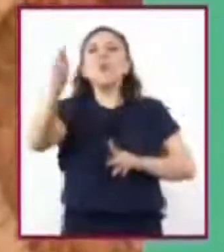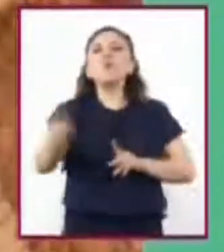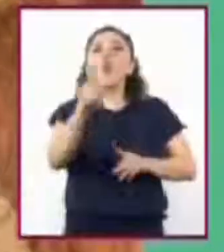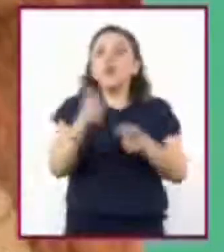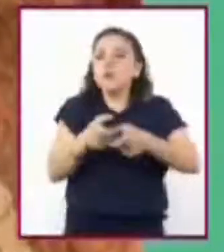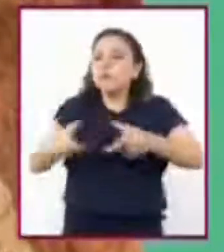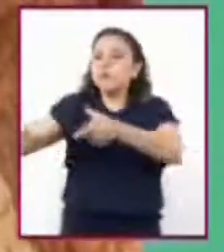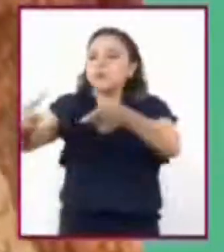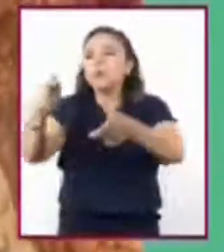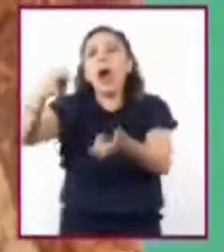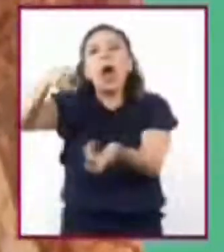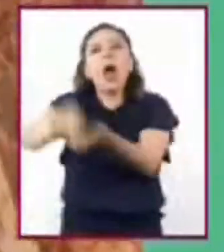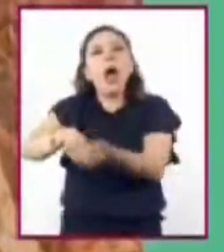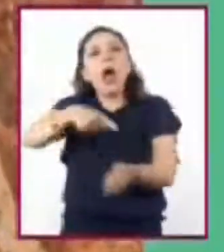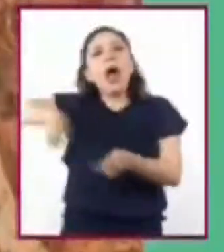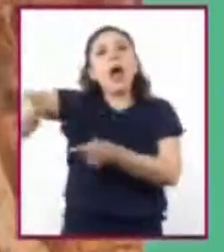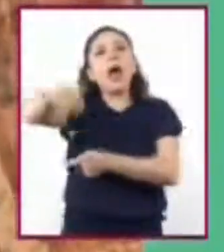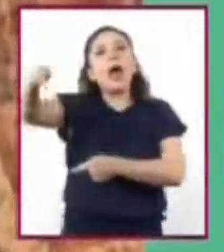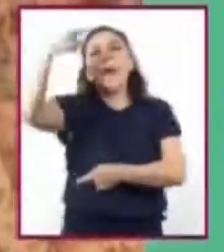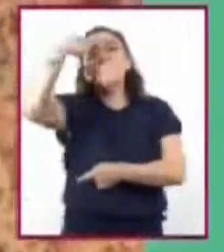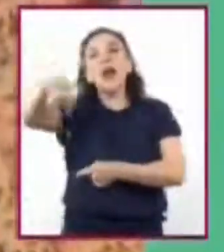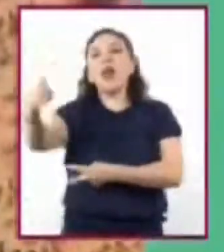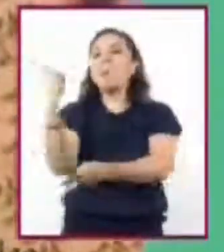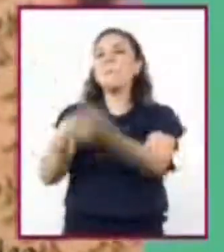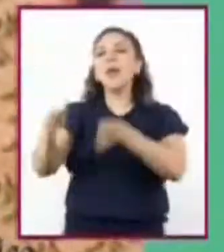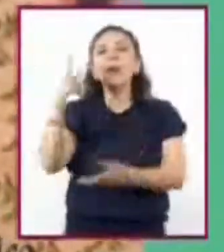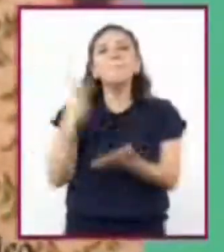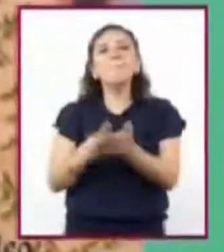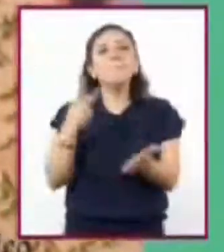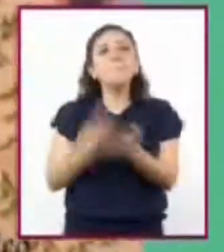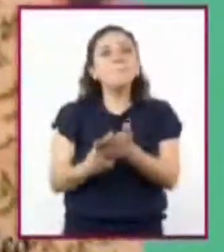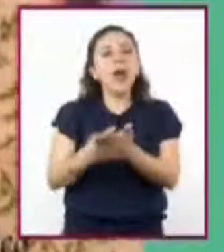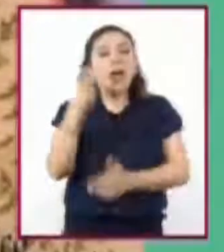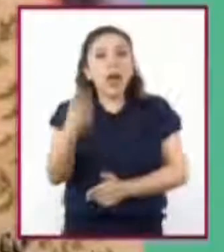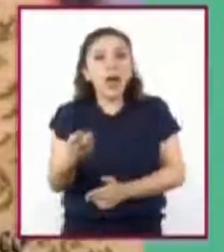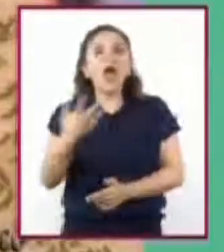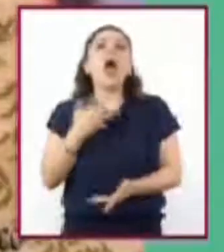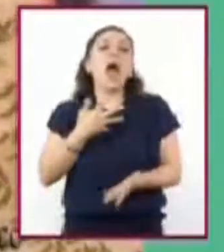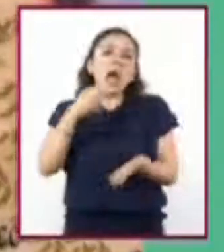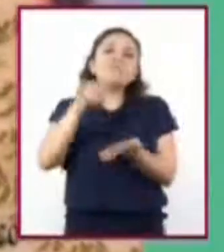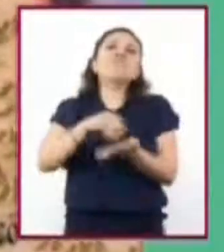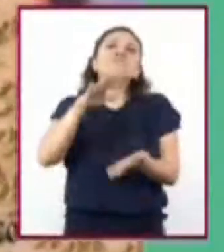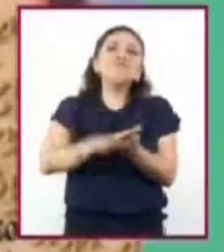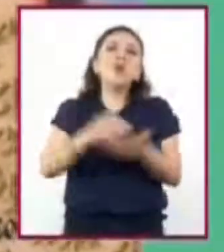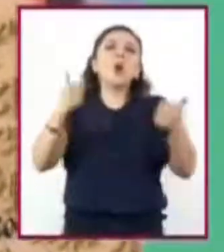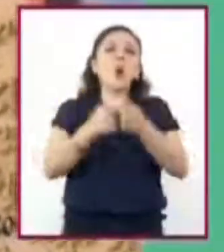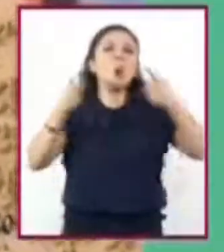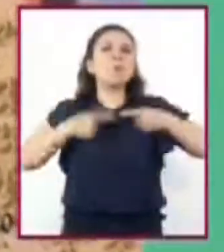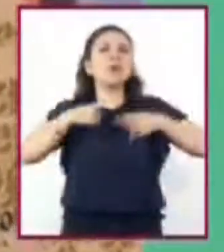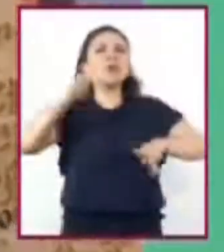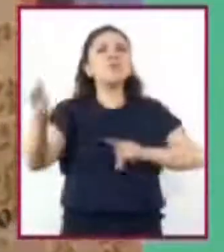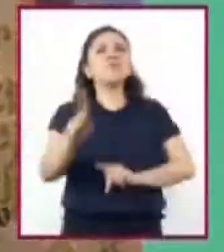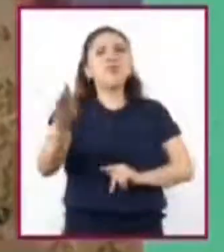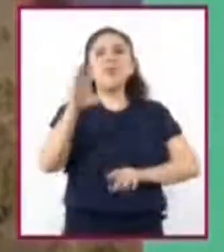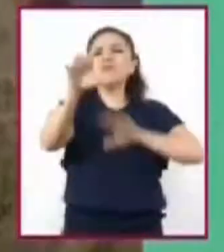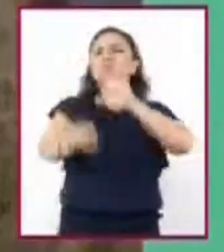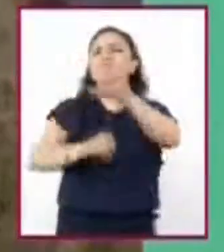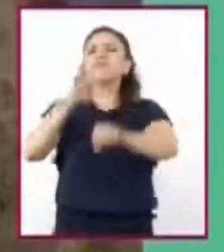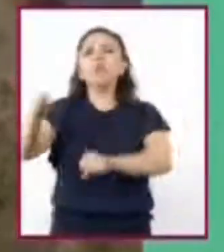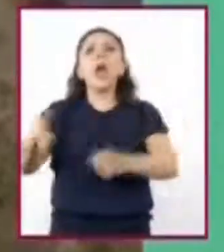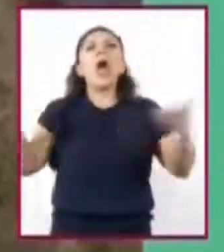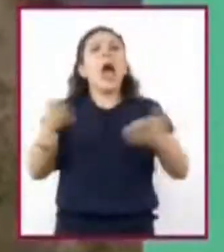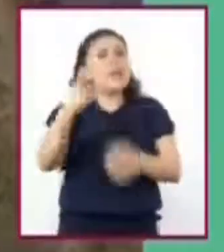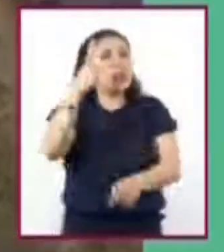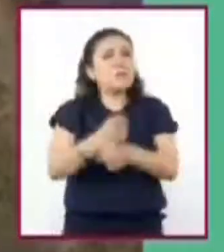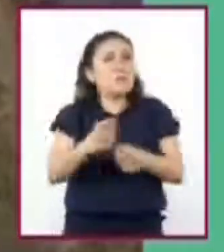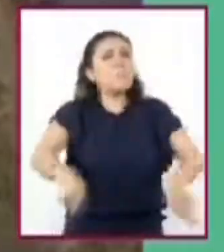a la ruta de tierra adentro o Camino Real de la Plata, donde se establecerán pobladores que van a, cuya actividad